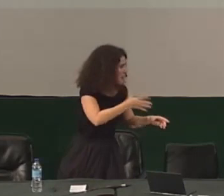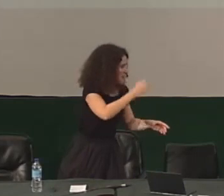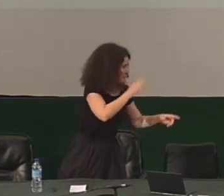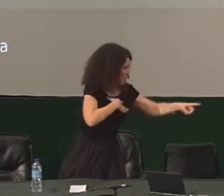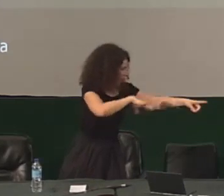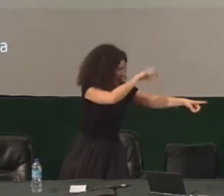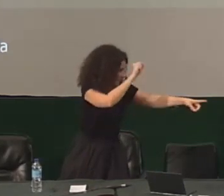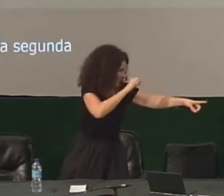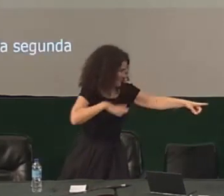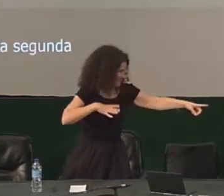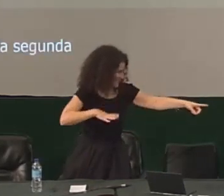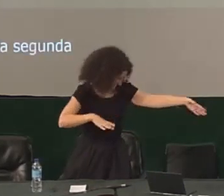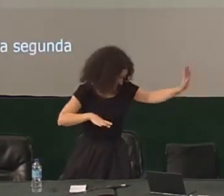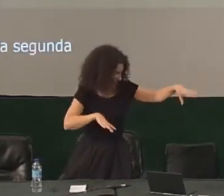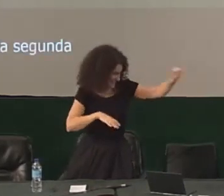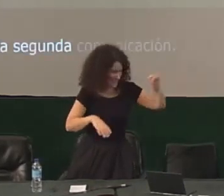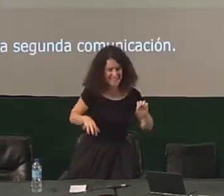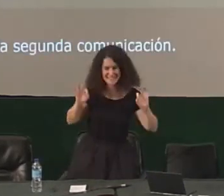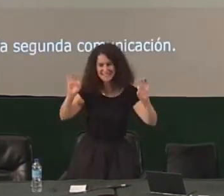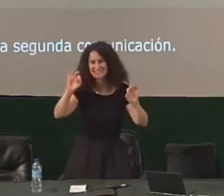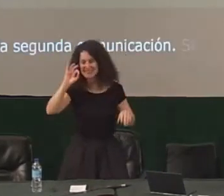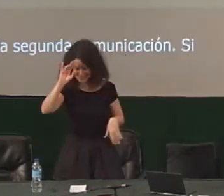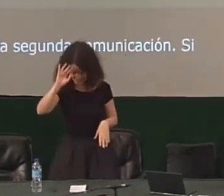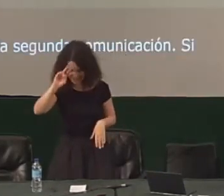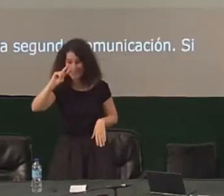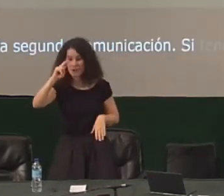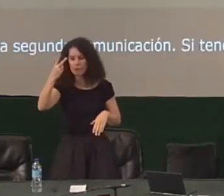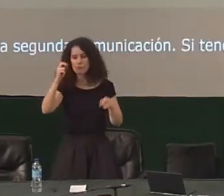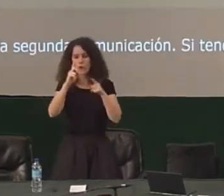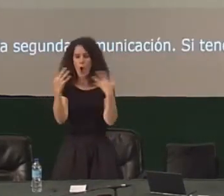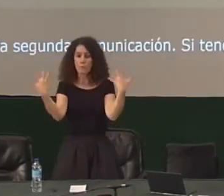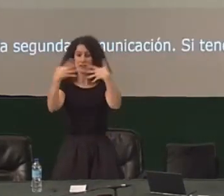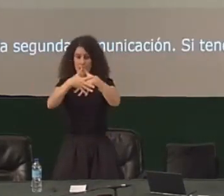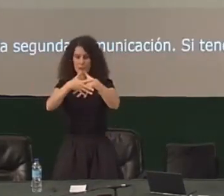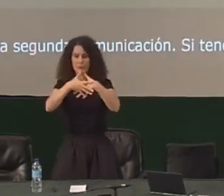segunda comunicación. Si tenéis sed, tenéis ahí agüita, os la podéis llevar y volver a vuestras butacas.